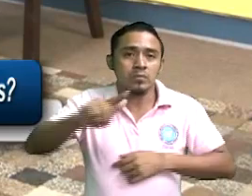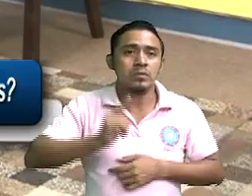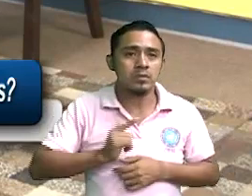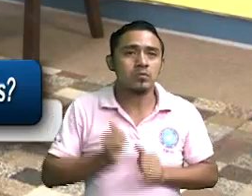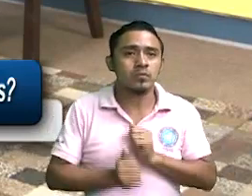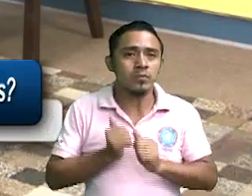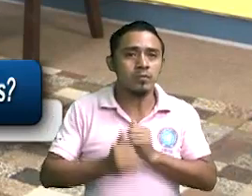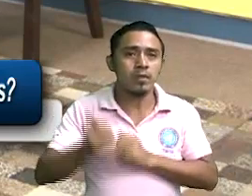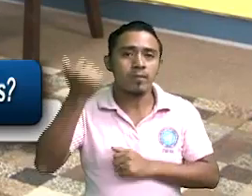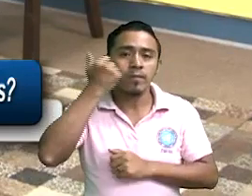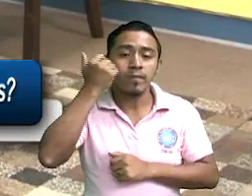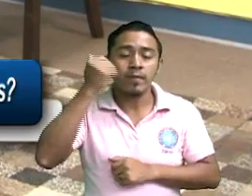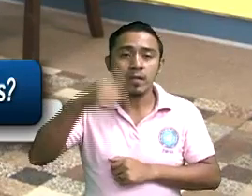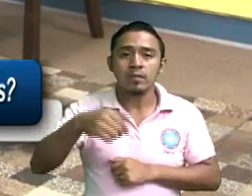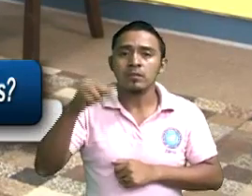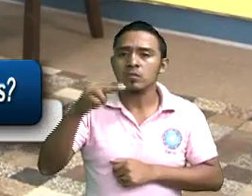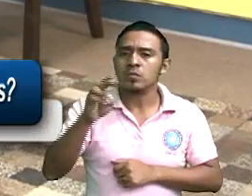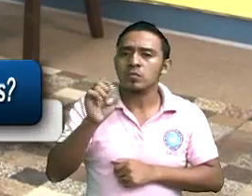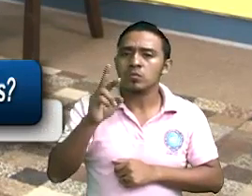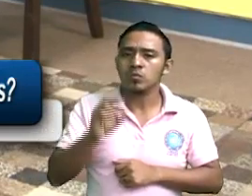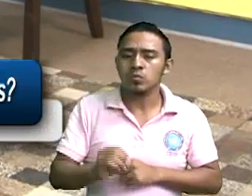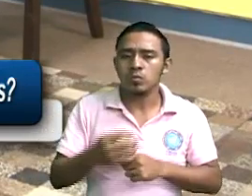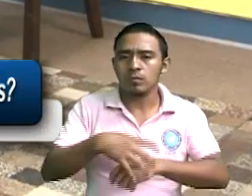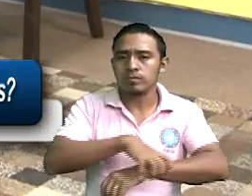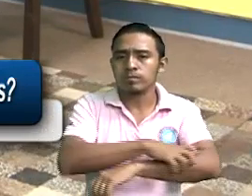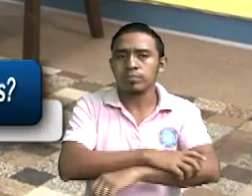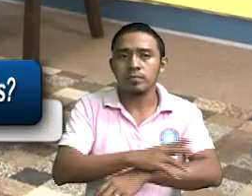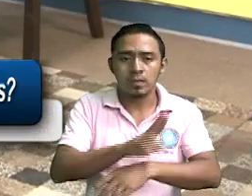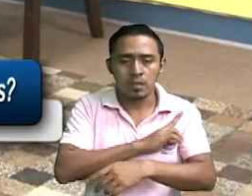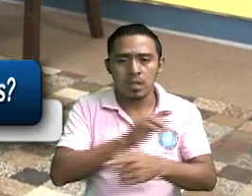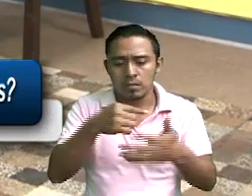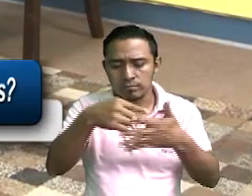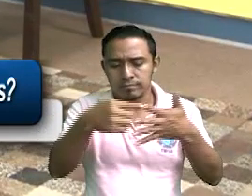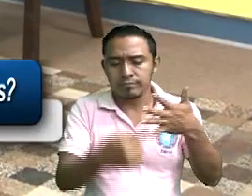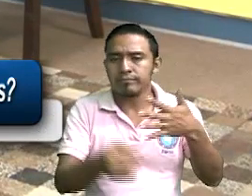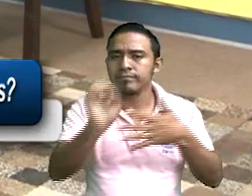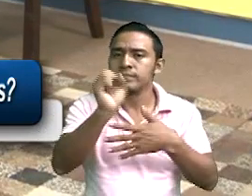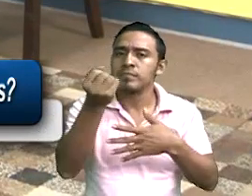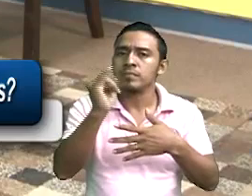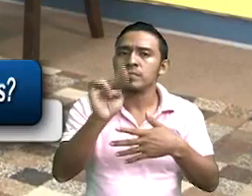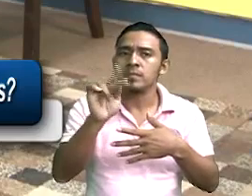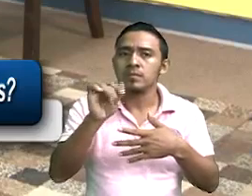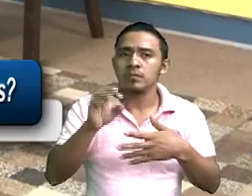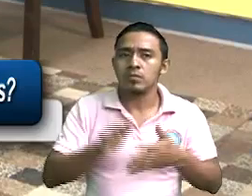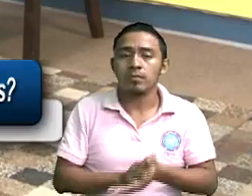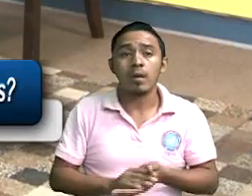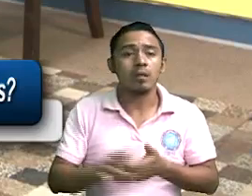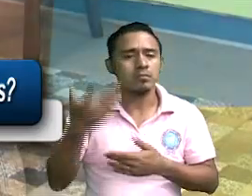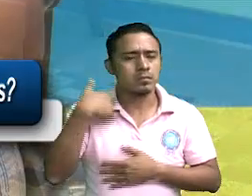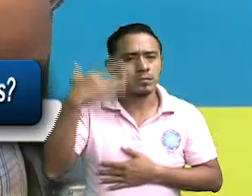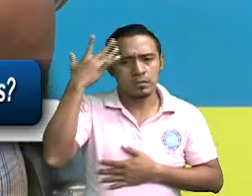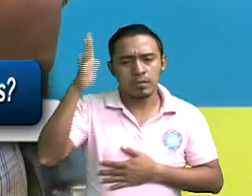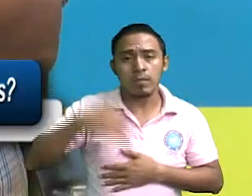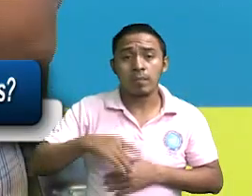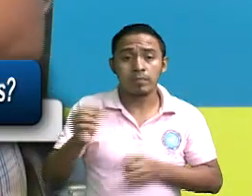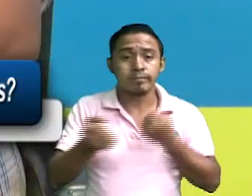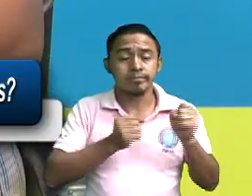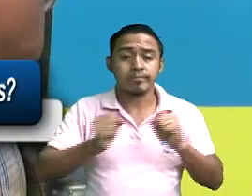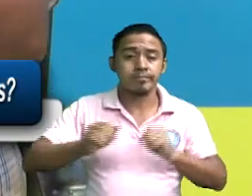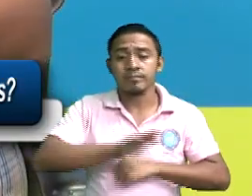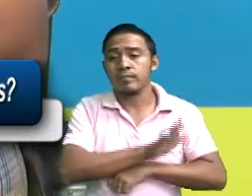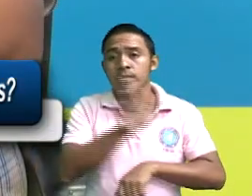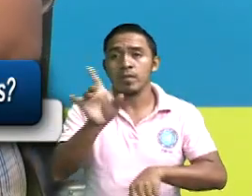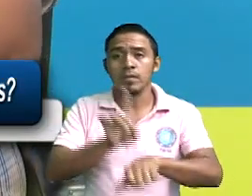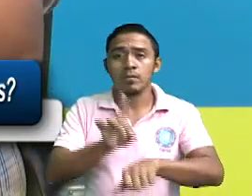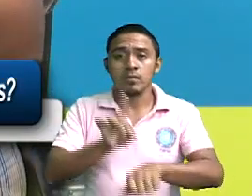enfermedades neuromusculares? ¿Cómo detectarla? ¿Hay síntomas? Podemos decir, sabemos que lo mejor es acudir al